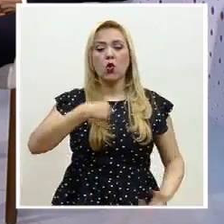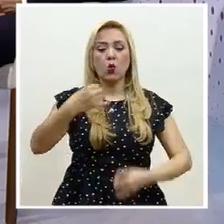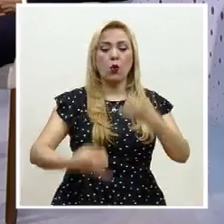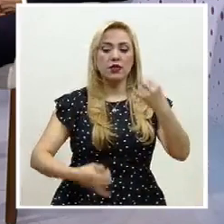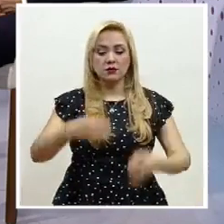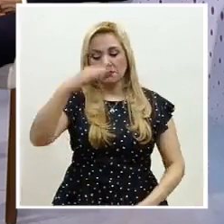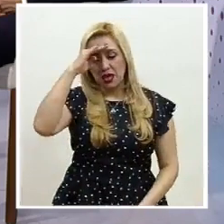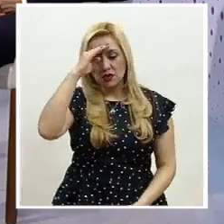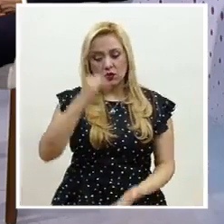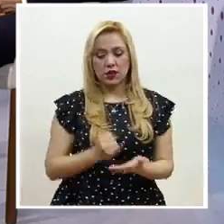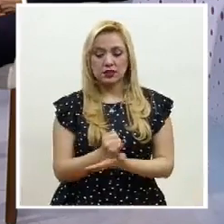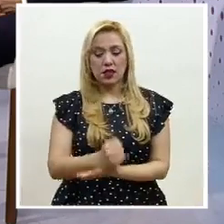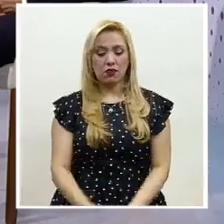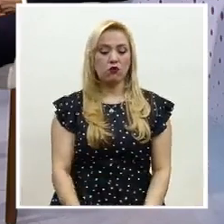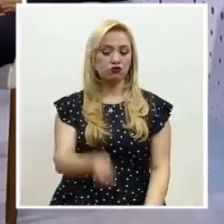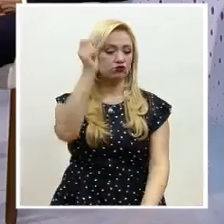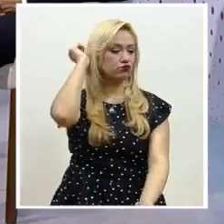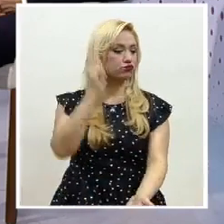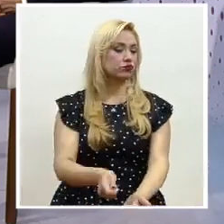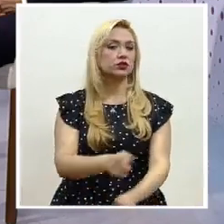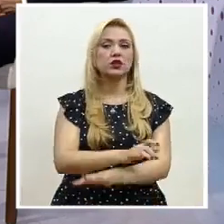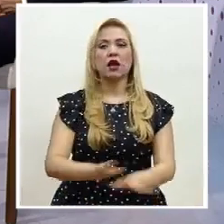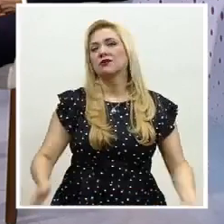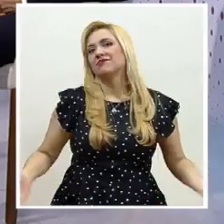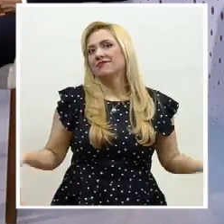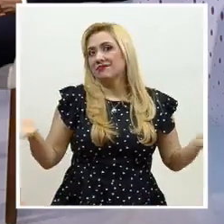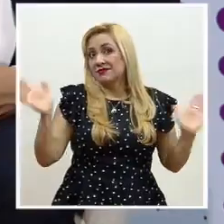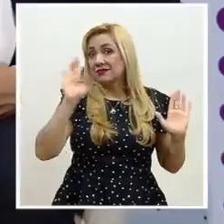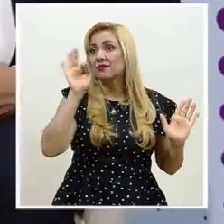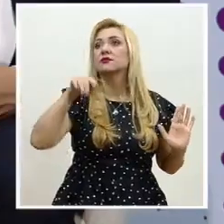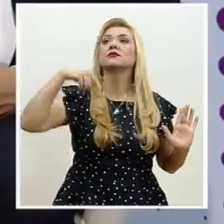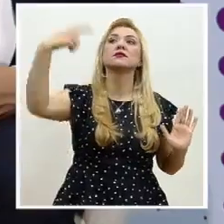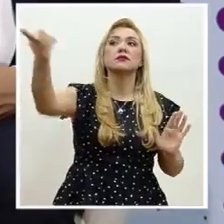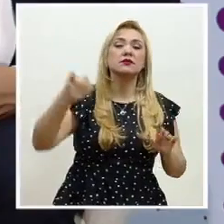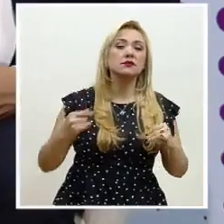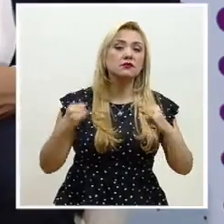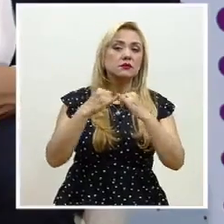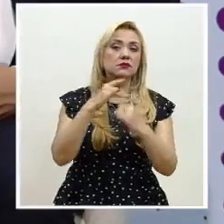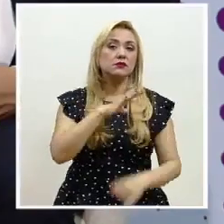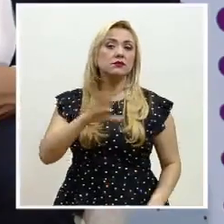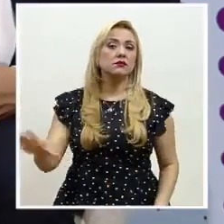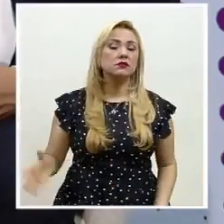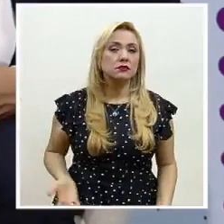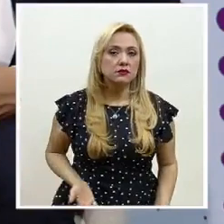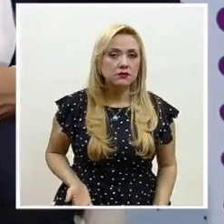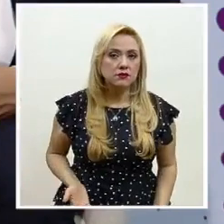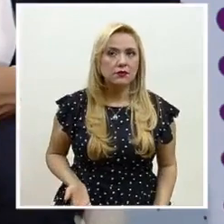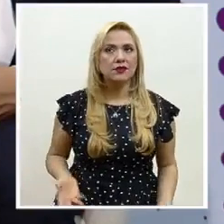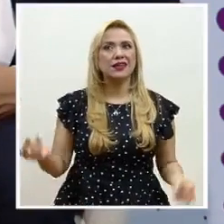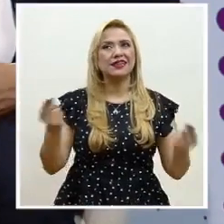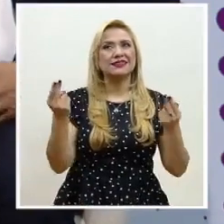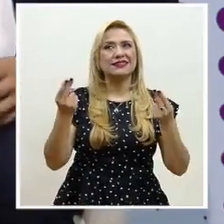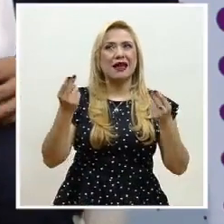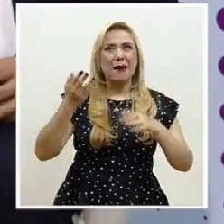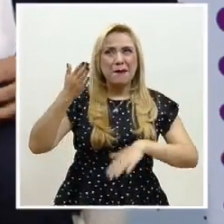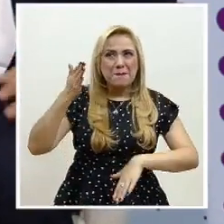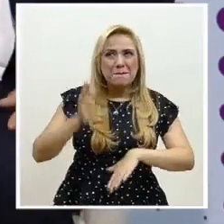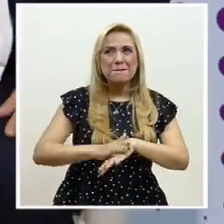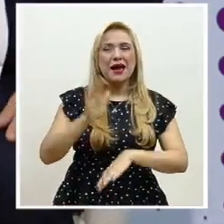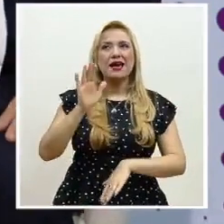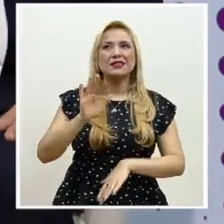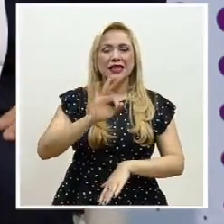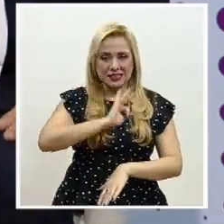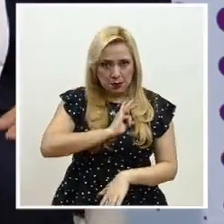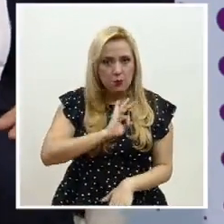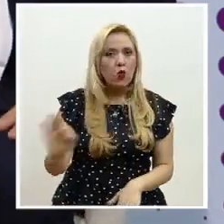juzgadora, bueno, quien toma la decisión, fuera así. Un seguimiento en sentencias, yo diría, más realizables, ujú, que